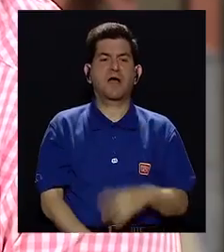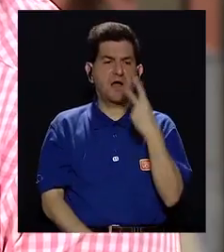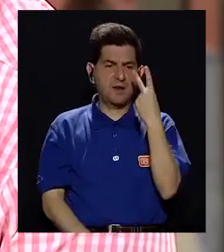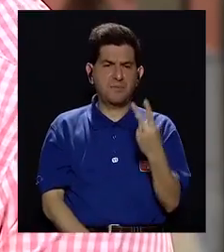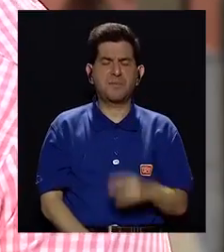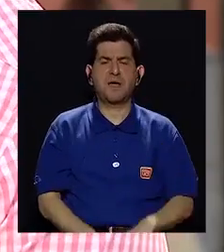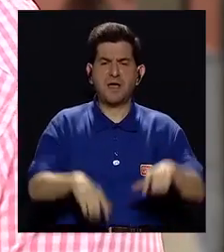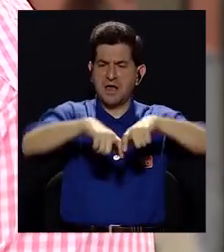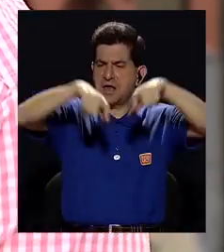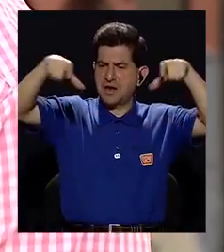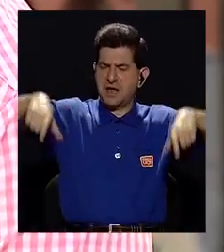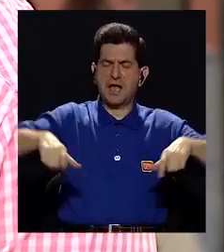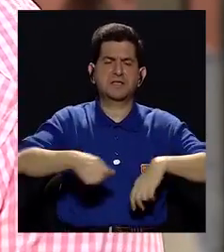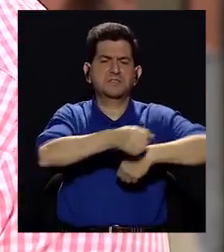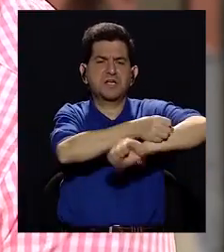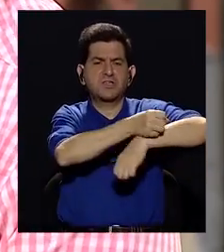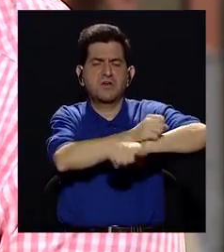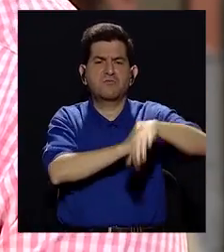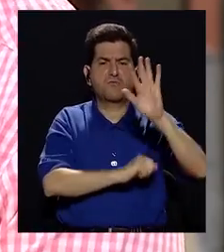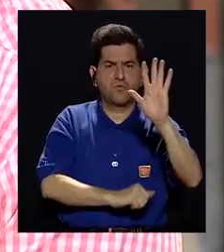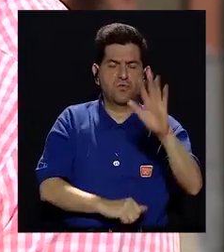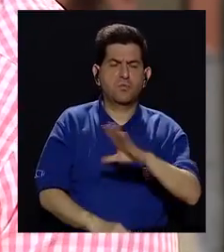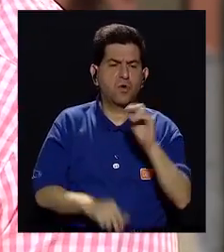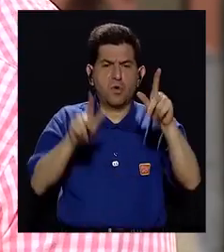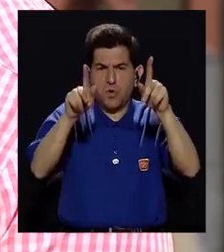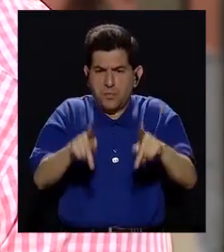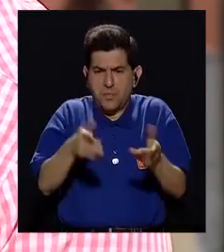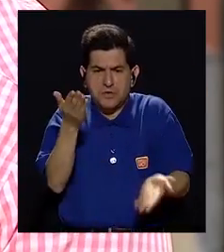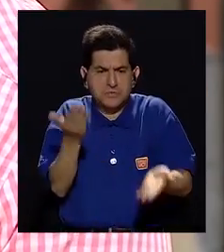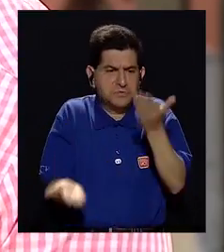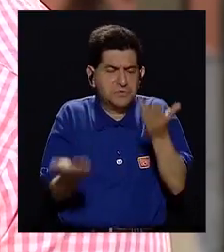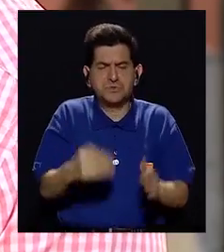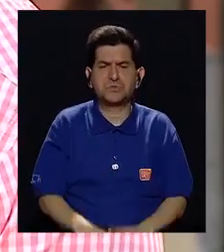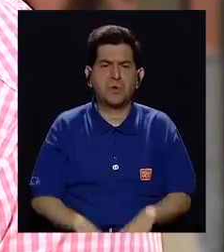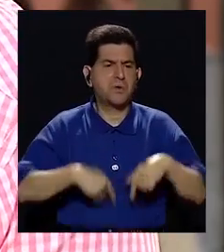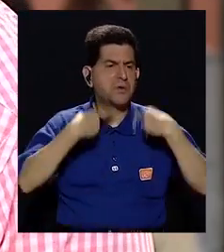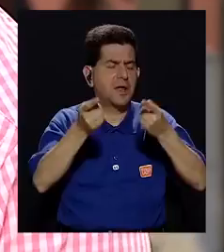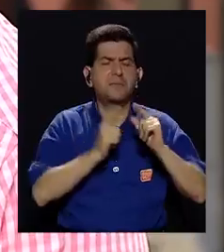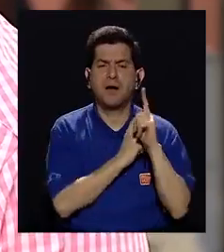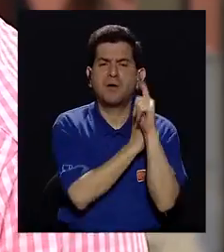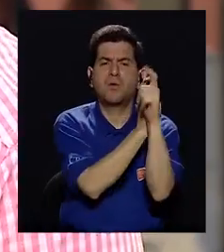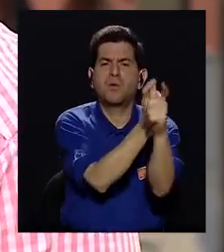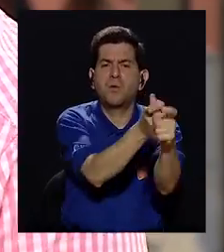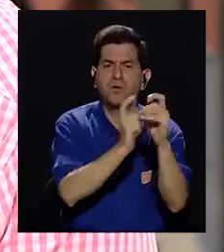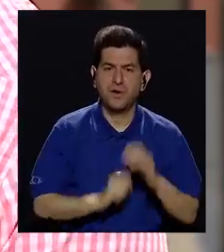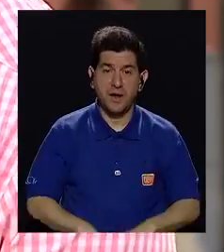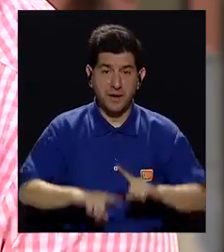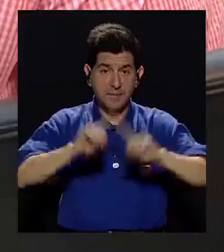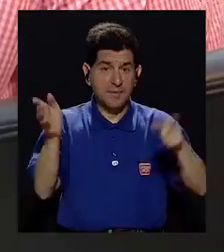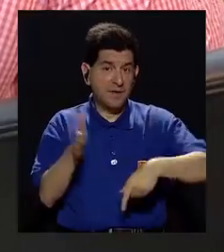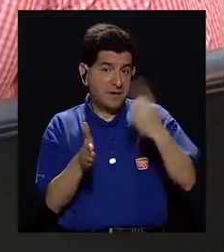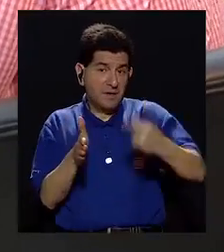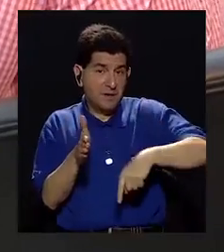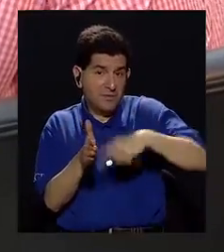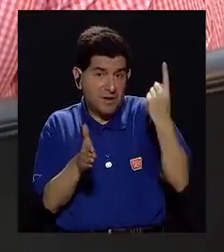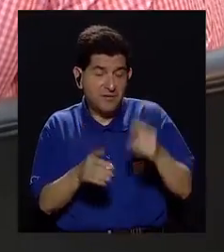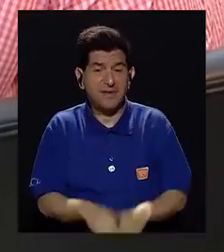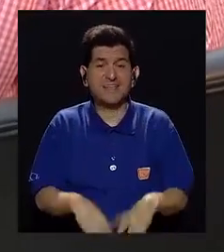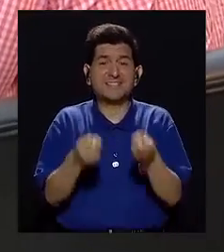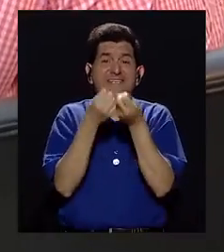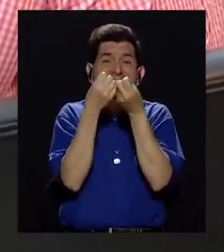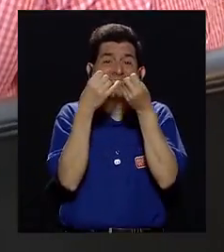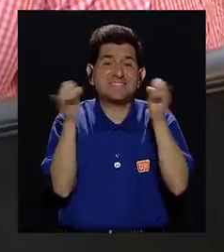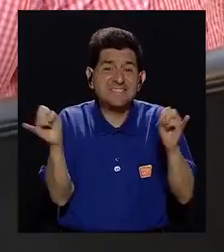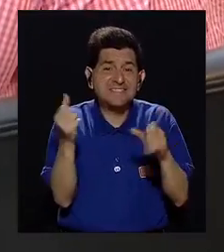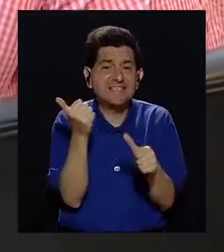bastante, ahora vemos más canchas de fútbol 5, ahora vemos más gente saliendo a correr, pero muchas veces